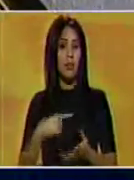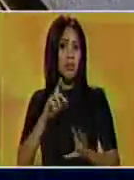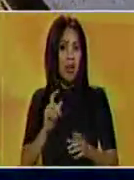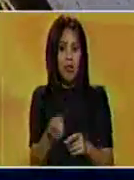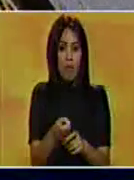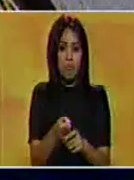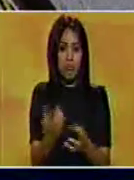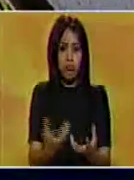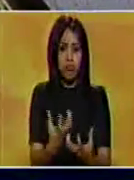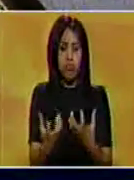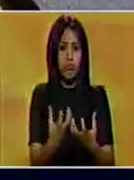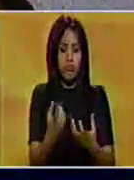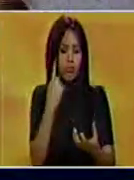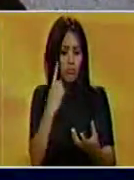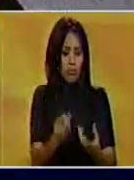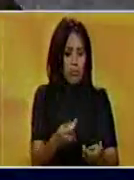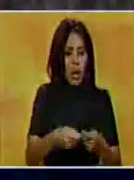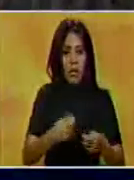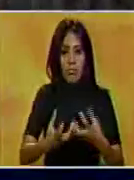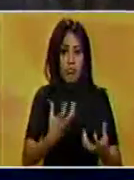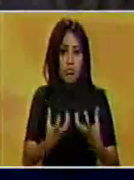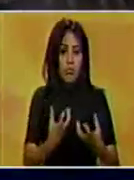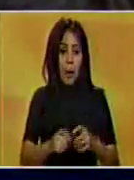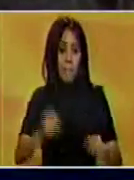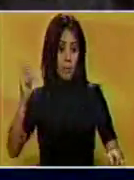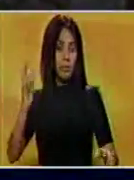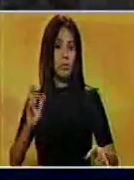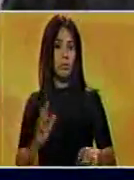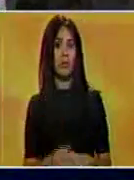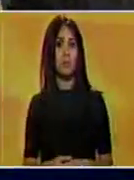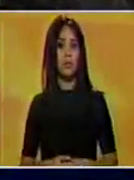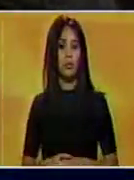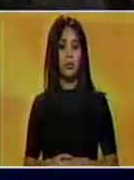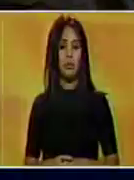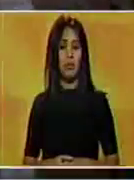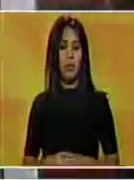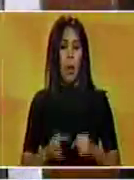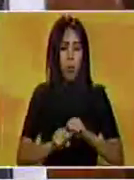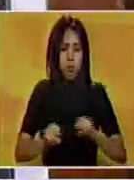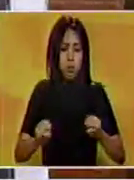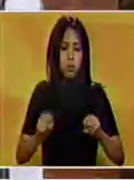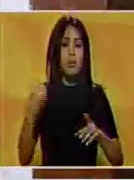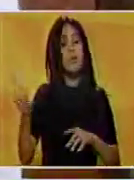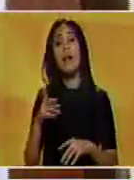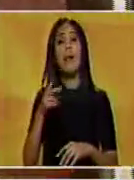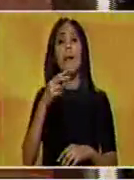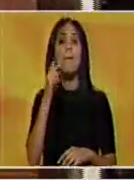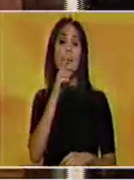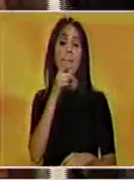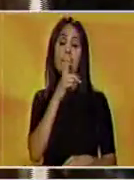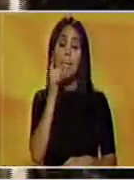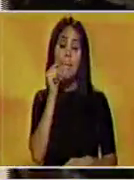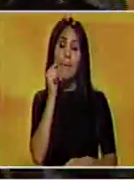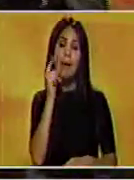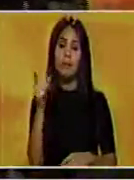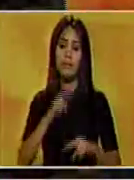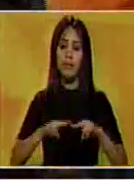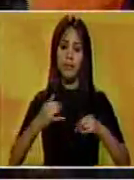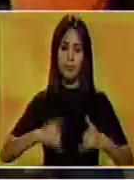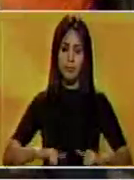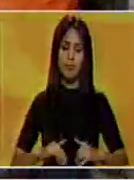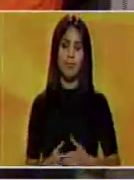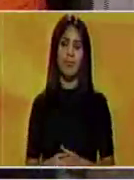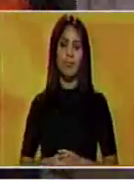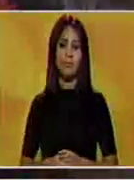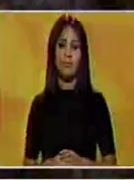la cocina para hacer algo allí con sus niños, explotó. Este es el señor Enrique Vivas, el padre de los pequeños, quien ofreció también su versión sobre